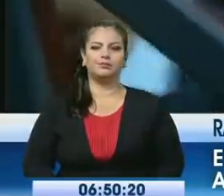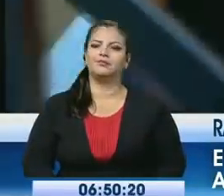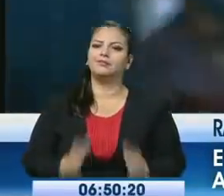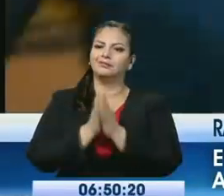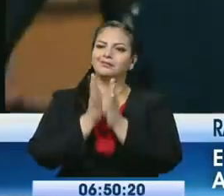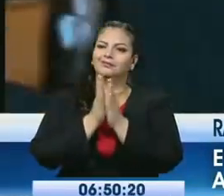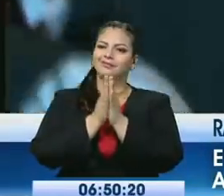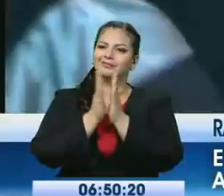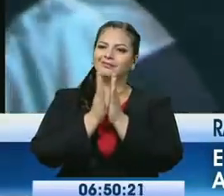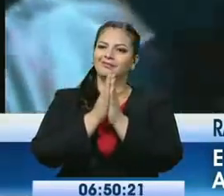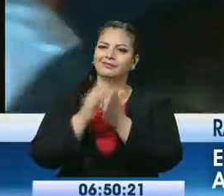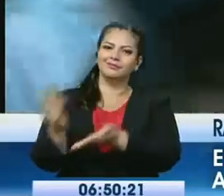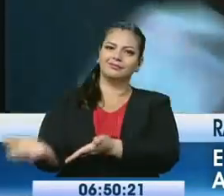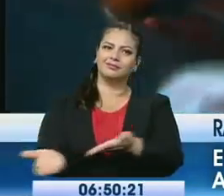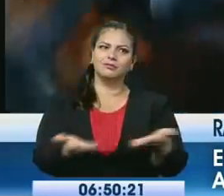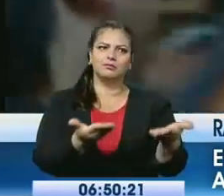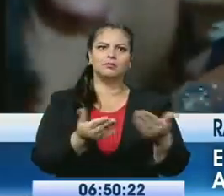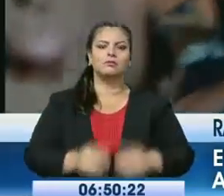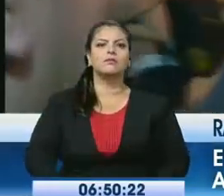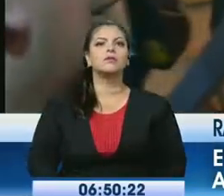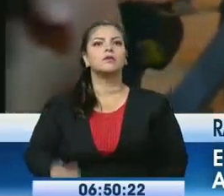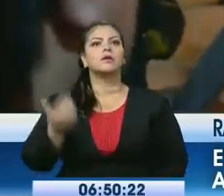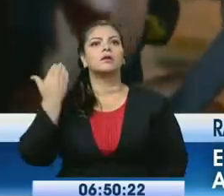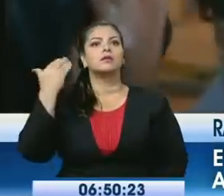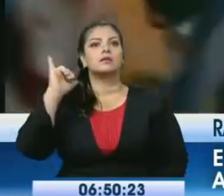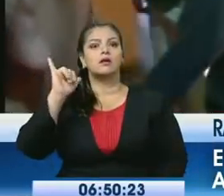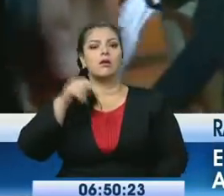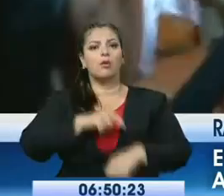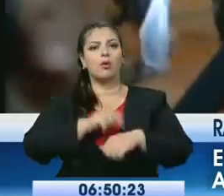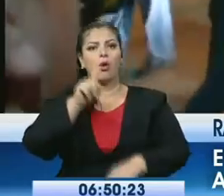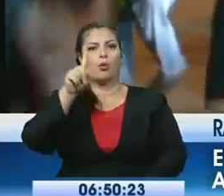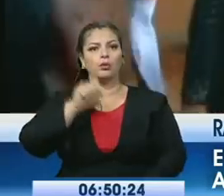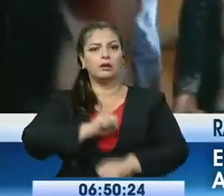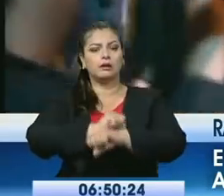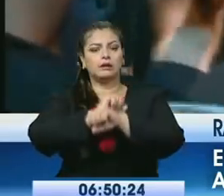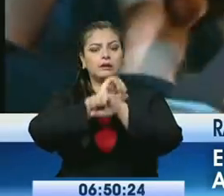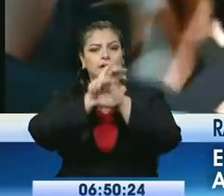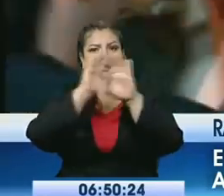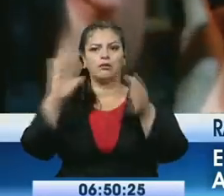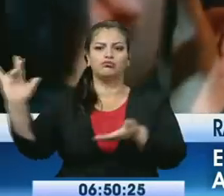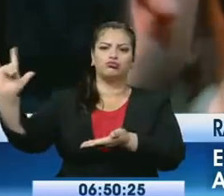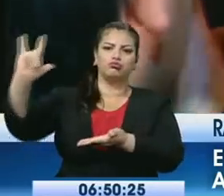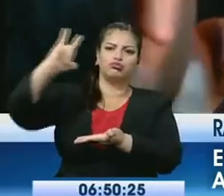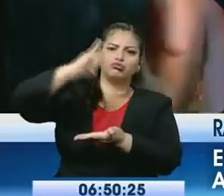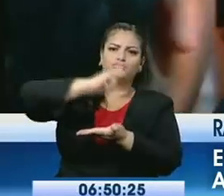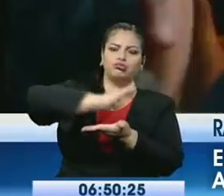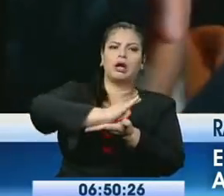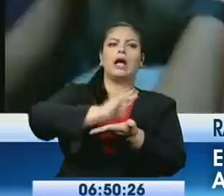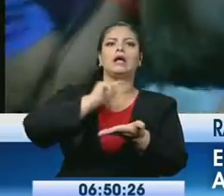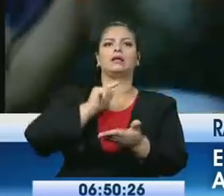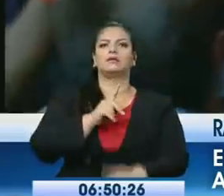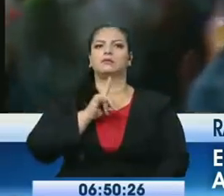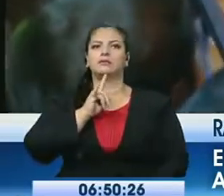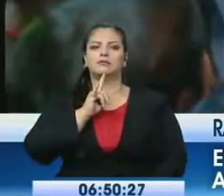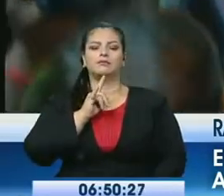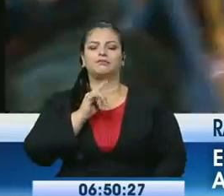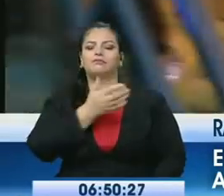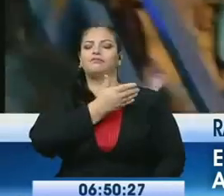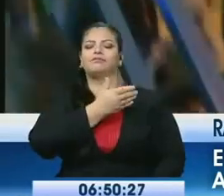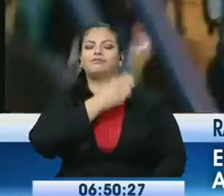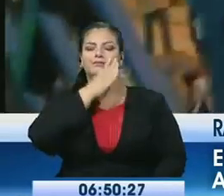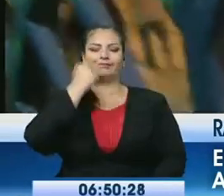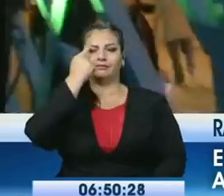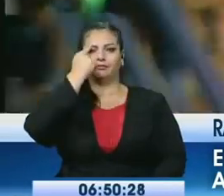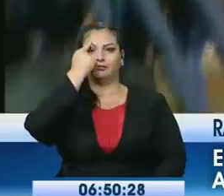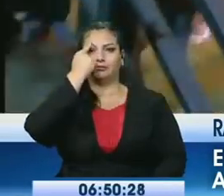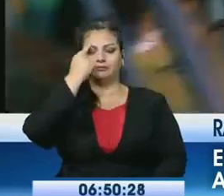Cerca de la 1 de la madrugada arribó a Guayaquil en un vuelo privado procedente de Bogotá el expresidente Rafael Correa. Fue recibido por cientos de